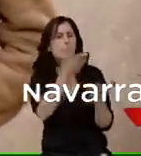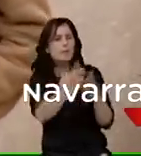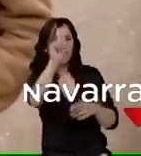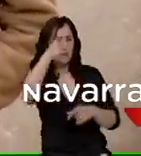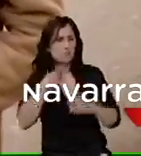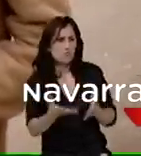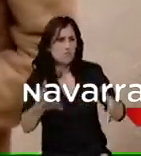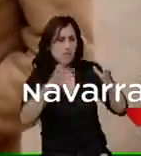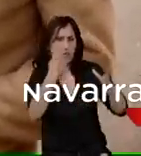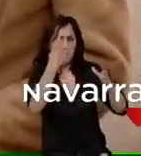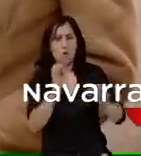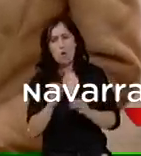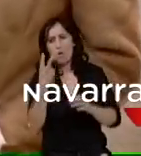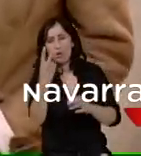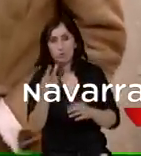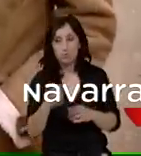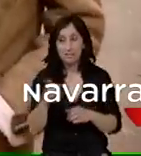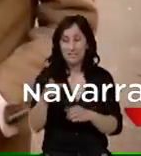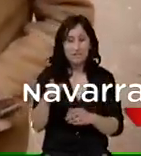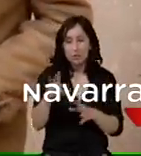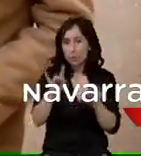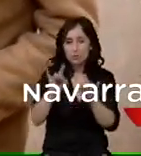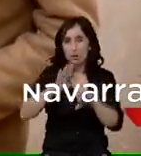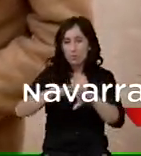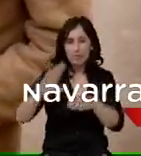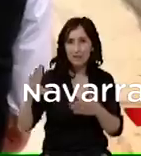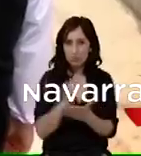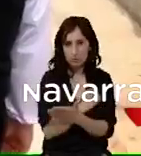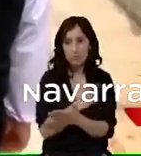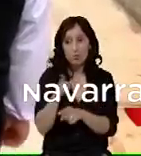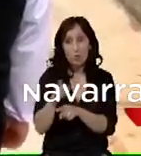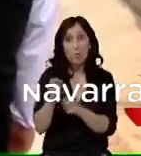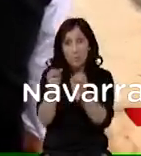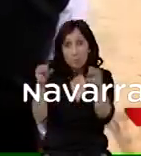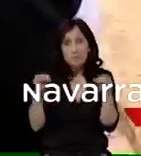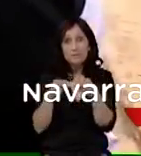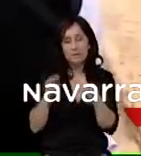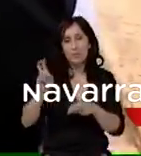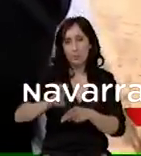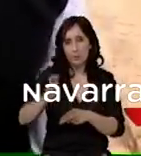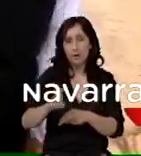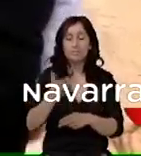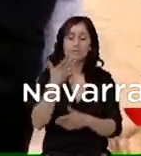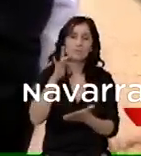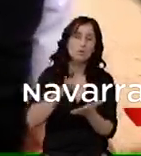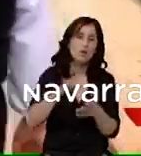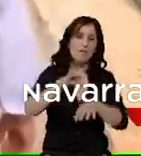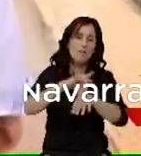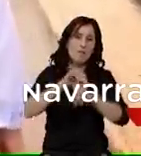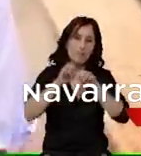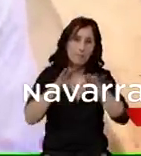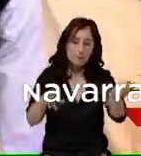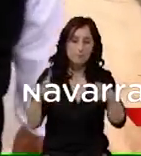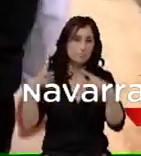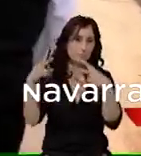pero se utilizaba y para más cosas, incluso de piscina. Solían prohibirlo cuando había epidemias, en el siglo XIX sobre todo,